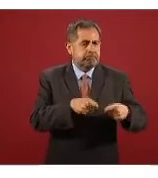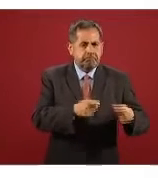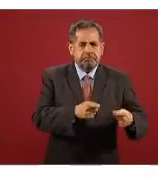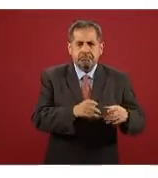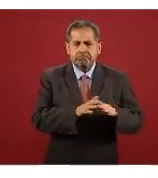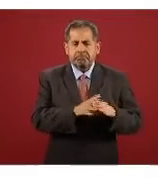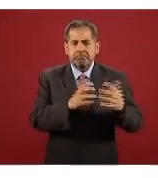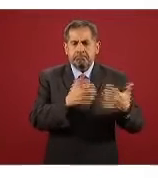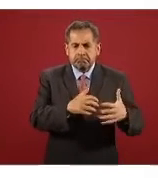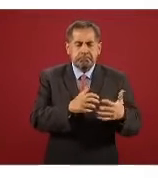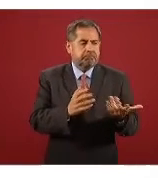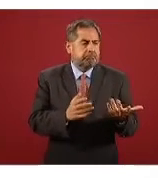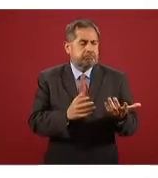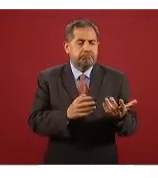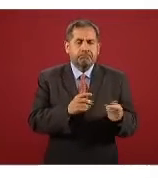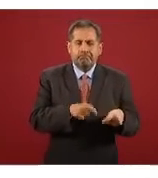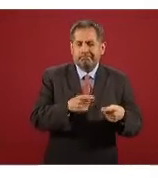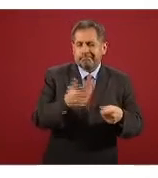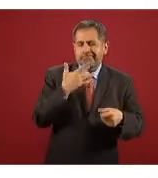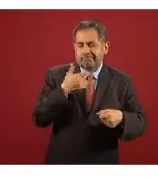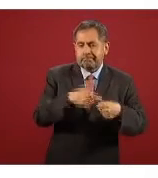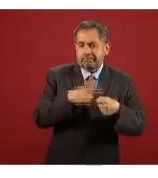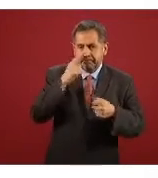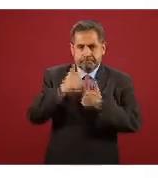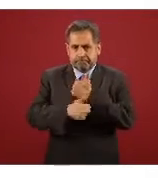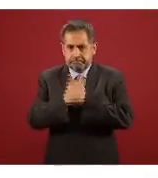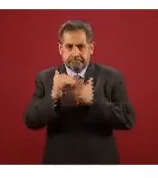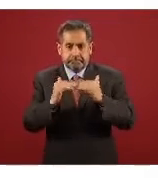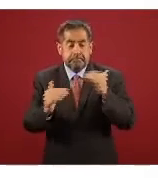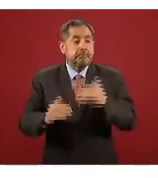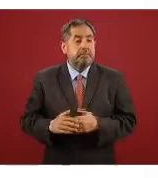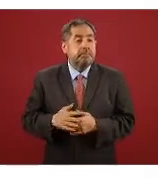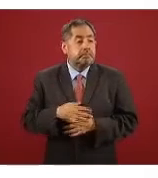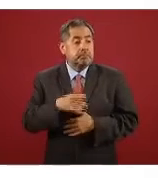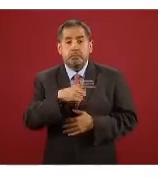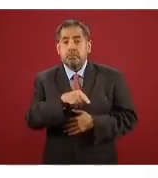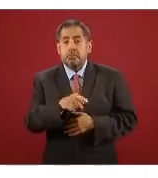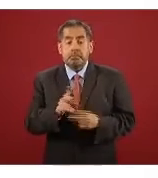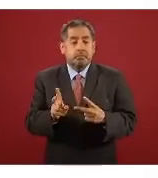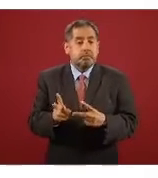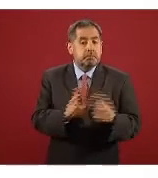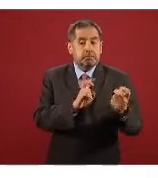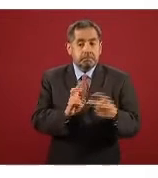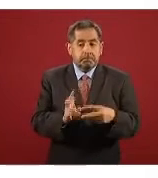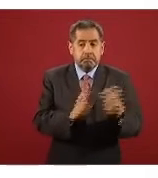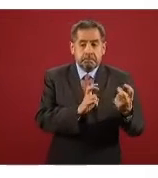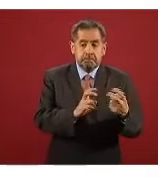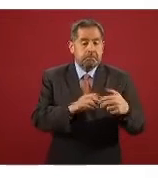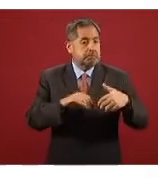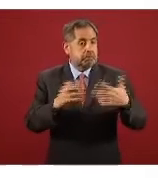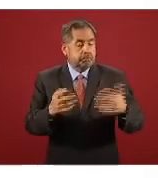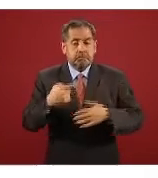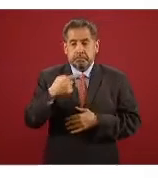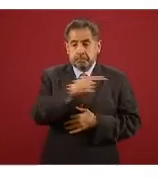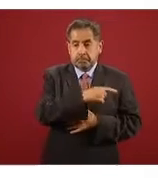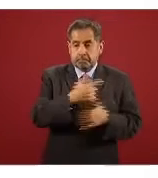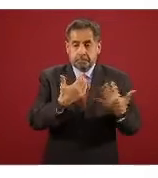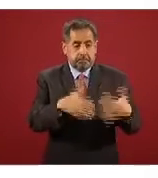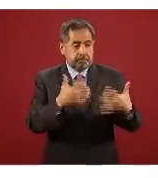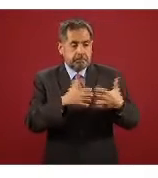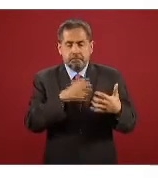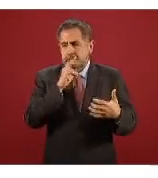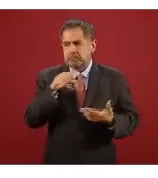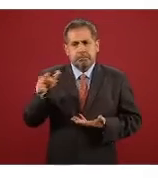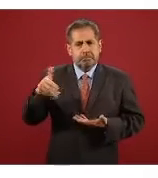forma desleal con los empresarios de la zona. En virtud de que se robaban el hidrocarburo, la empresa tenía una mayor capacidad